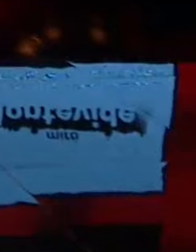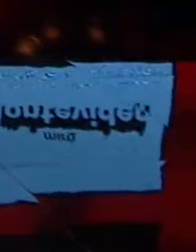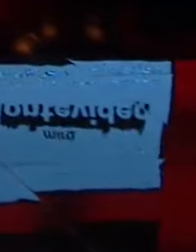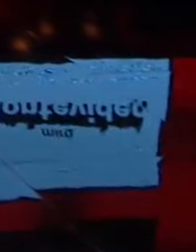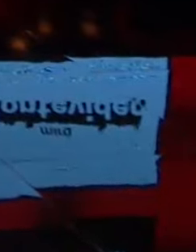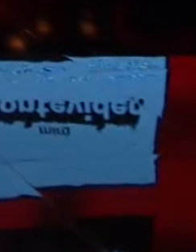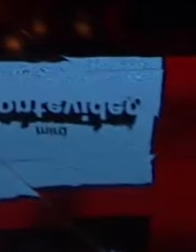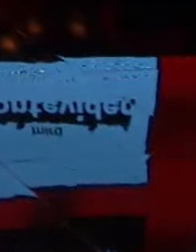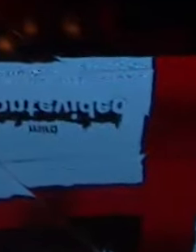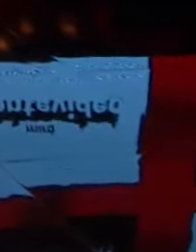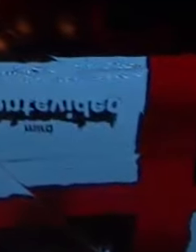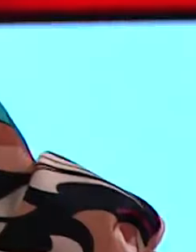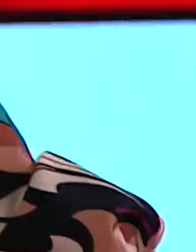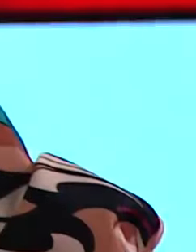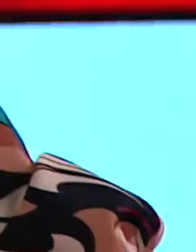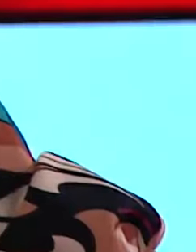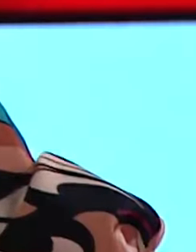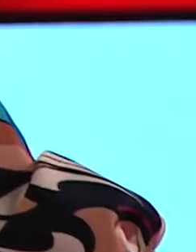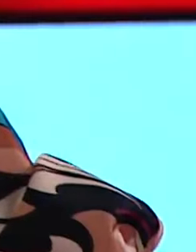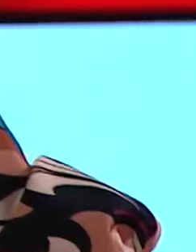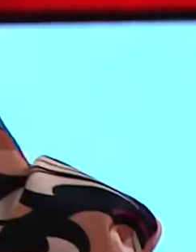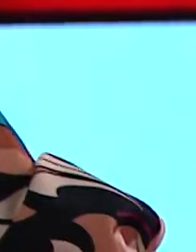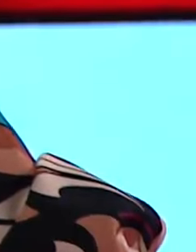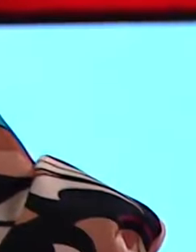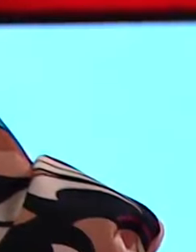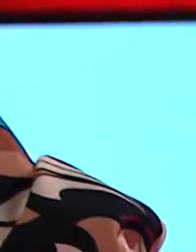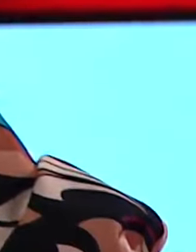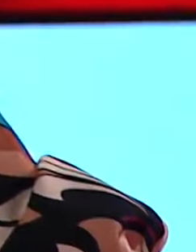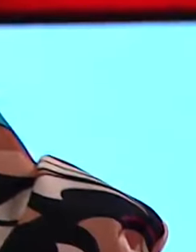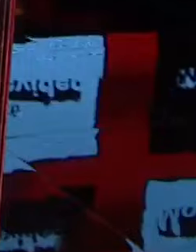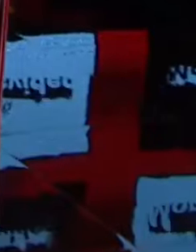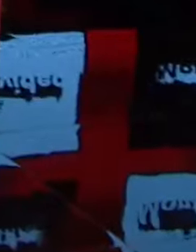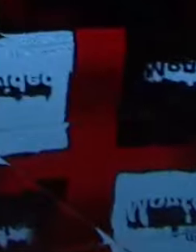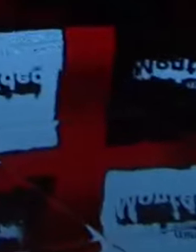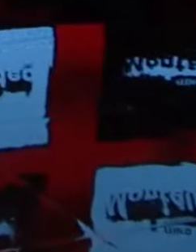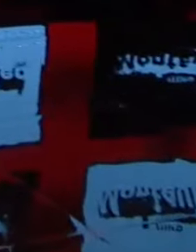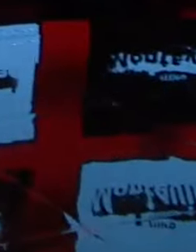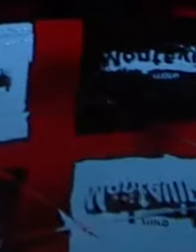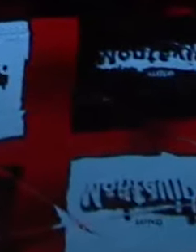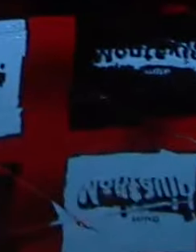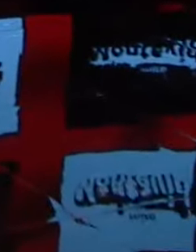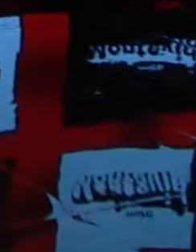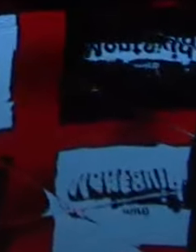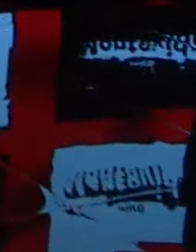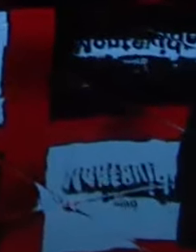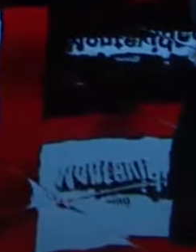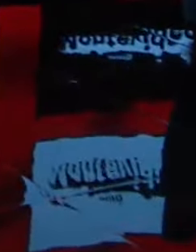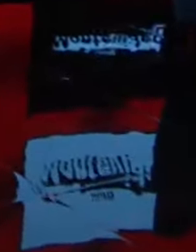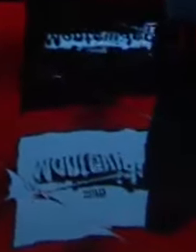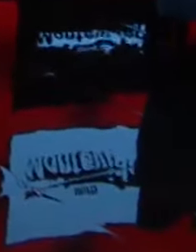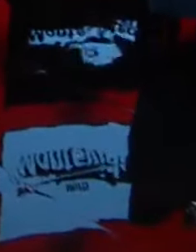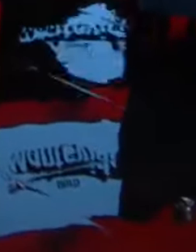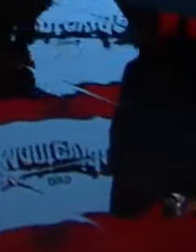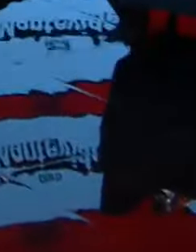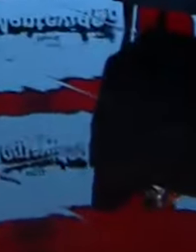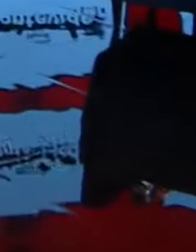parece, compañera, hoy que es un día... Pasa de todo. Pasa de todo. Y hoy es un día muy musical de Exactamente. Este programa. Picado. Y ya voy a arrancar porque no lo va a mostrar